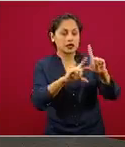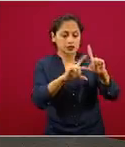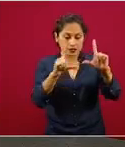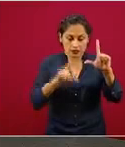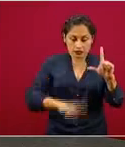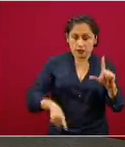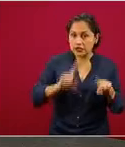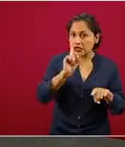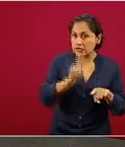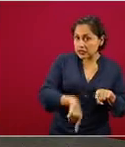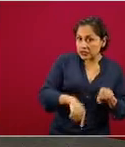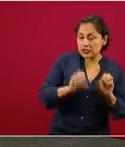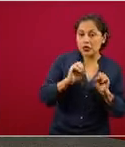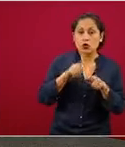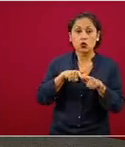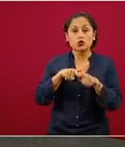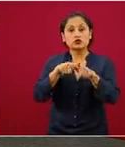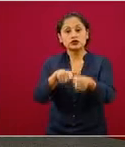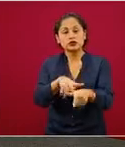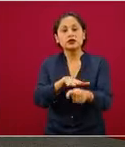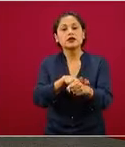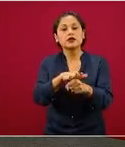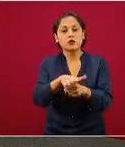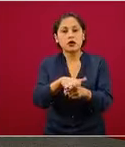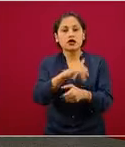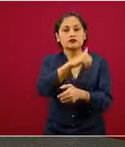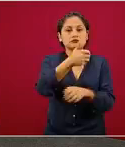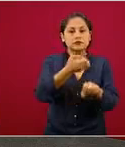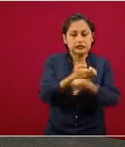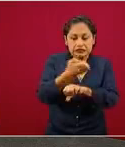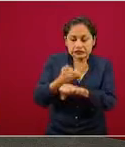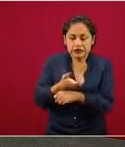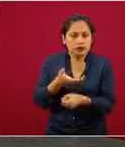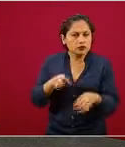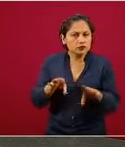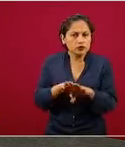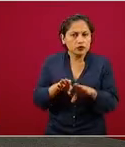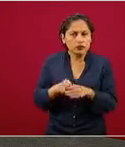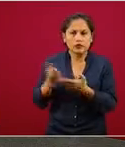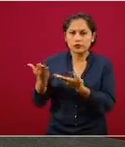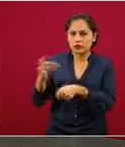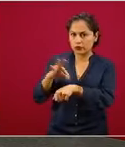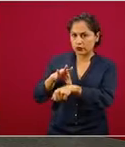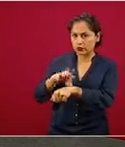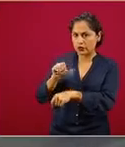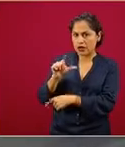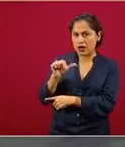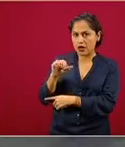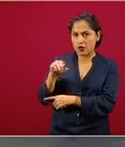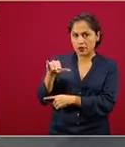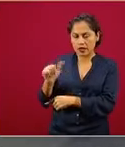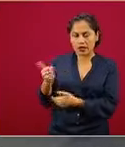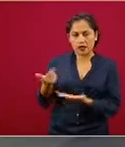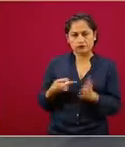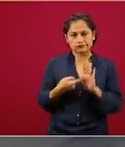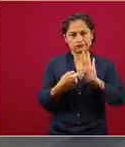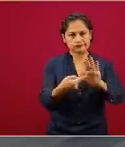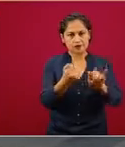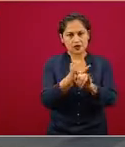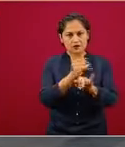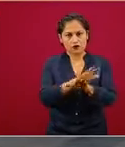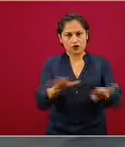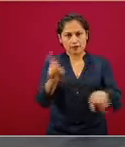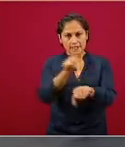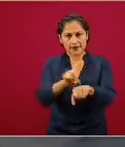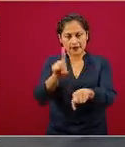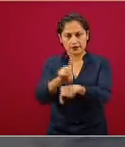quitan, lo que permanece local, etcétera, etcétera. Le pido al doctor Alomía si es tan amable de presentar el informe técnico diario.